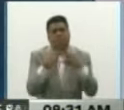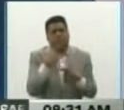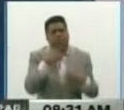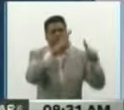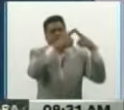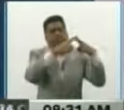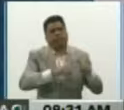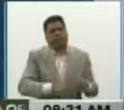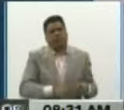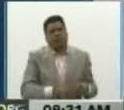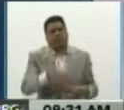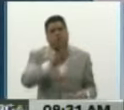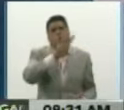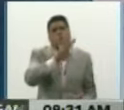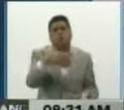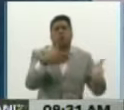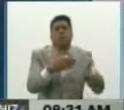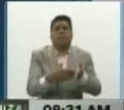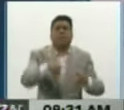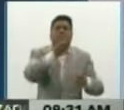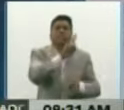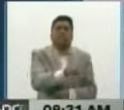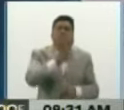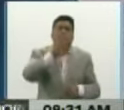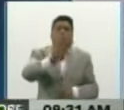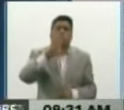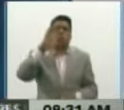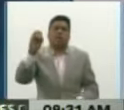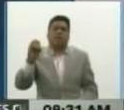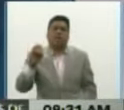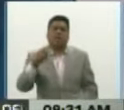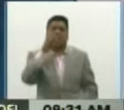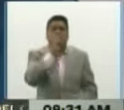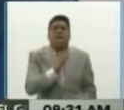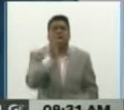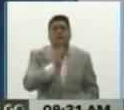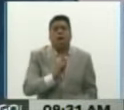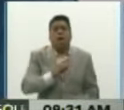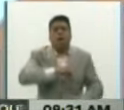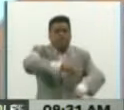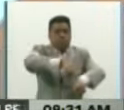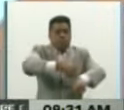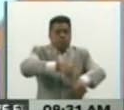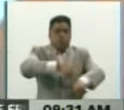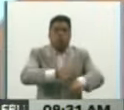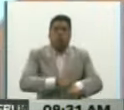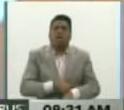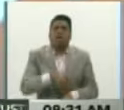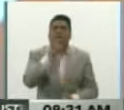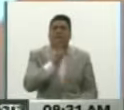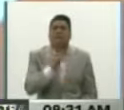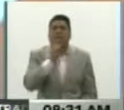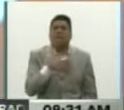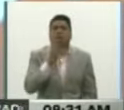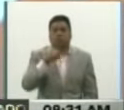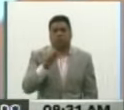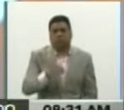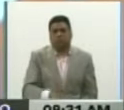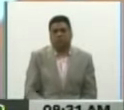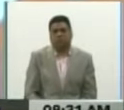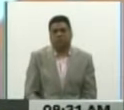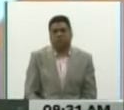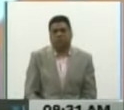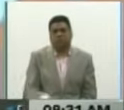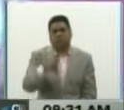que sacan 4.140 helados por hora. Helados se sacan. Helados se sacan. Helados se sacan. Pero Todi para el